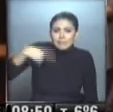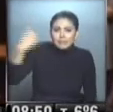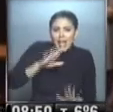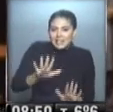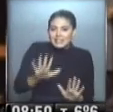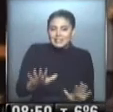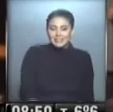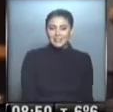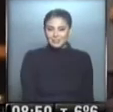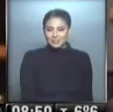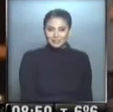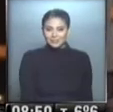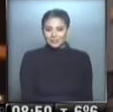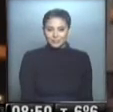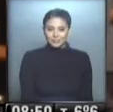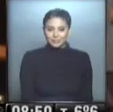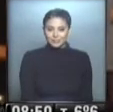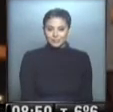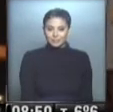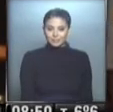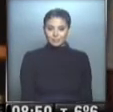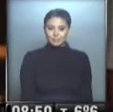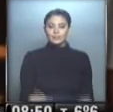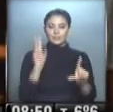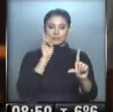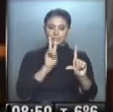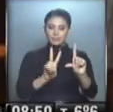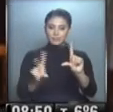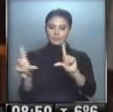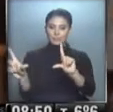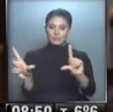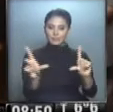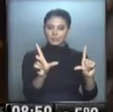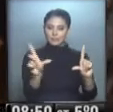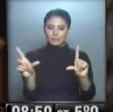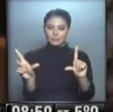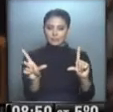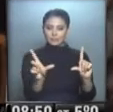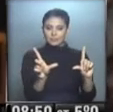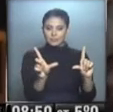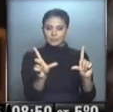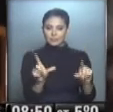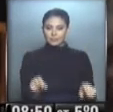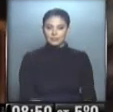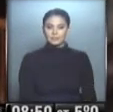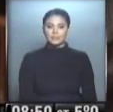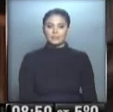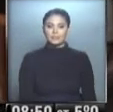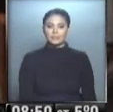vida usted cree sí creo que lo que se está encaminando con me guste